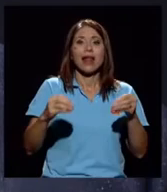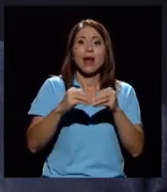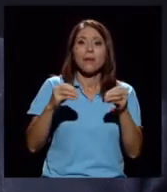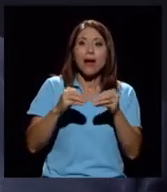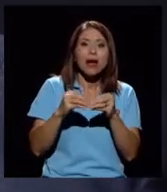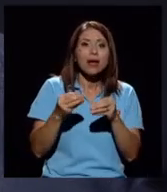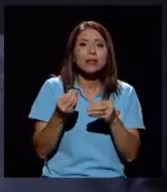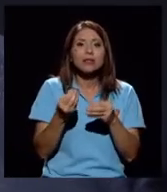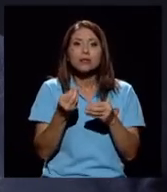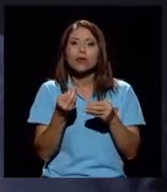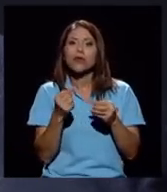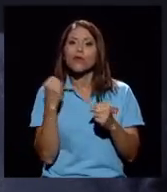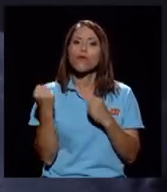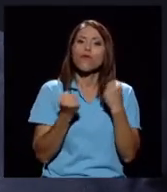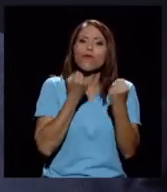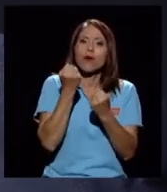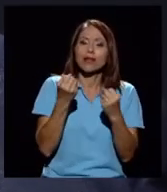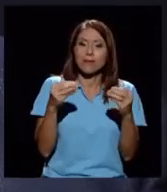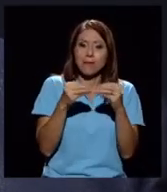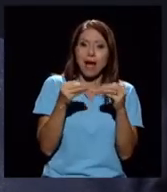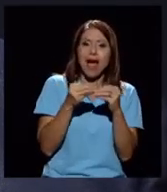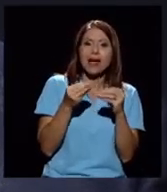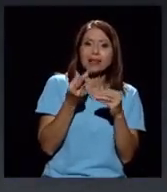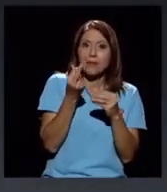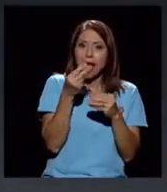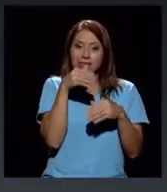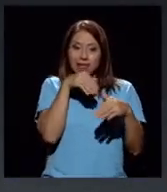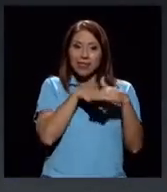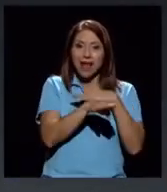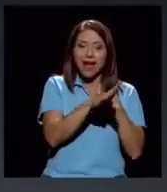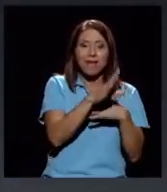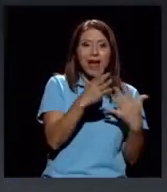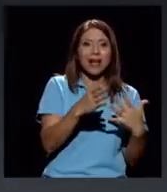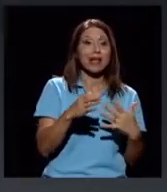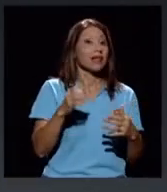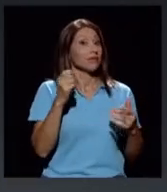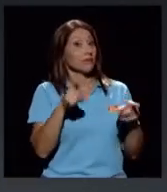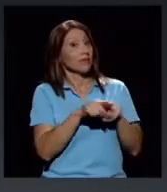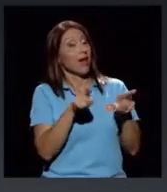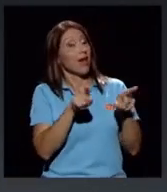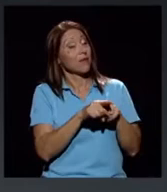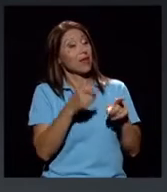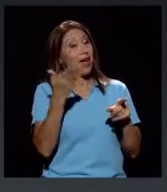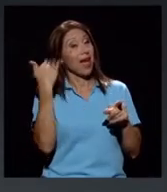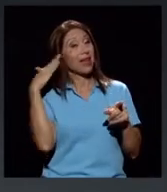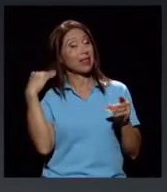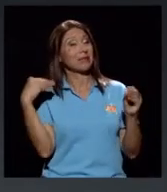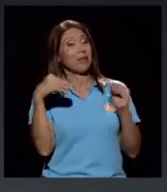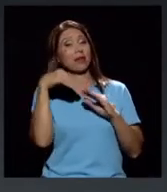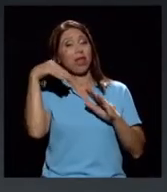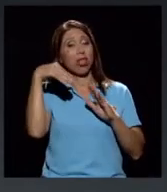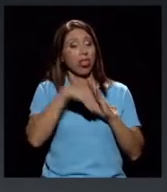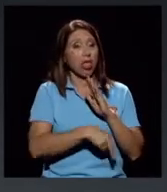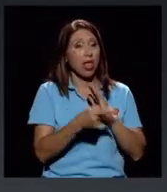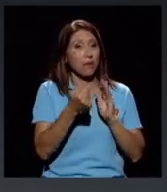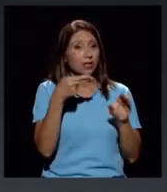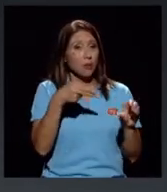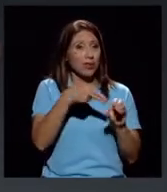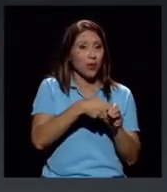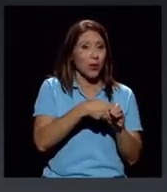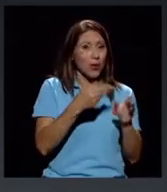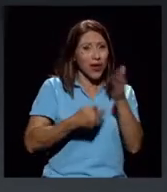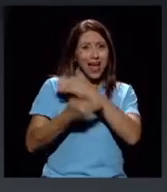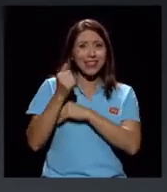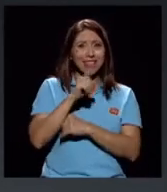verdad por diversas razones incluso el factores externos la caída del precio petróleo tal vez eso telas más con creces de pasar de 100 a